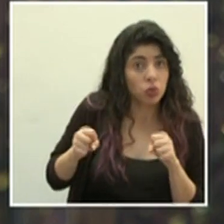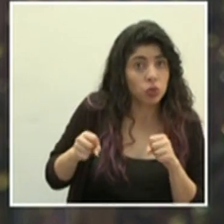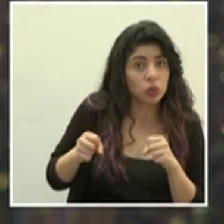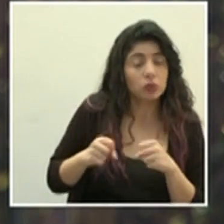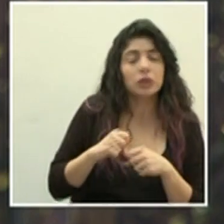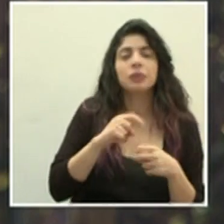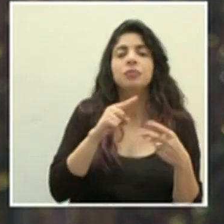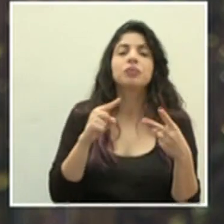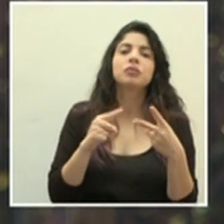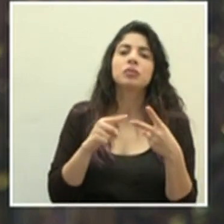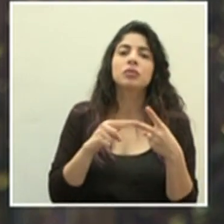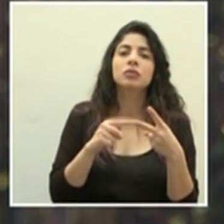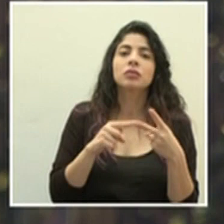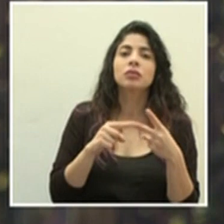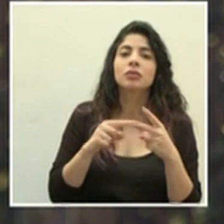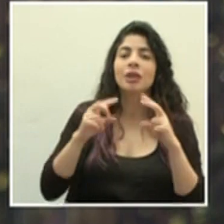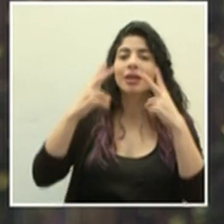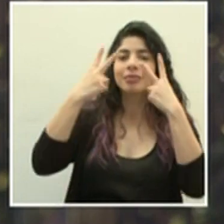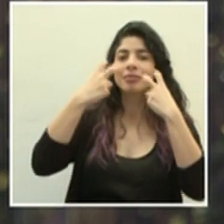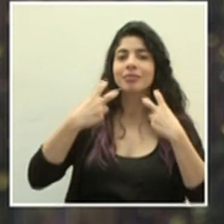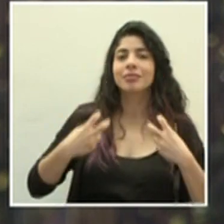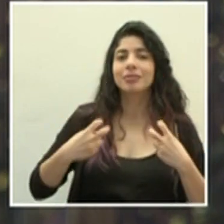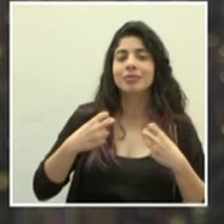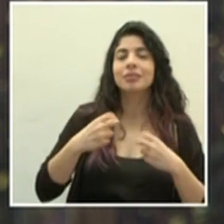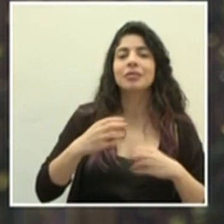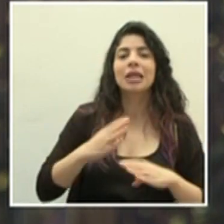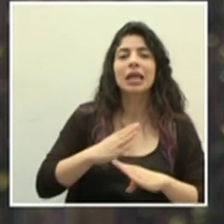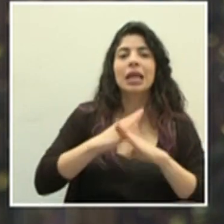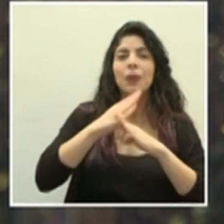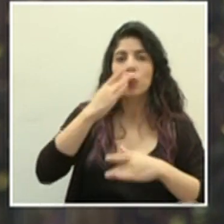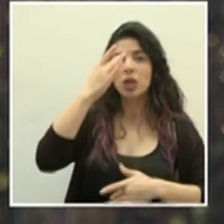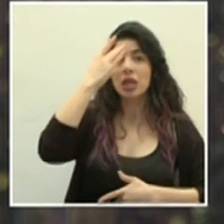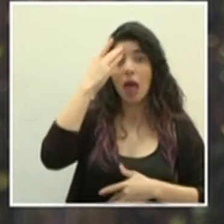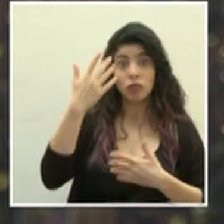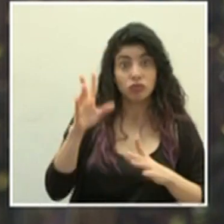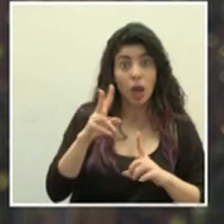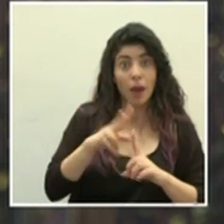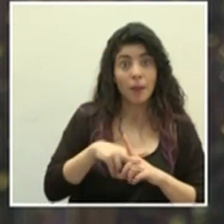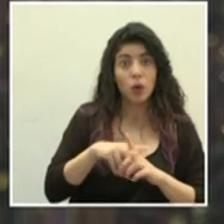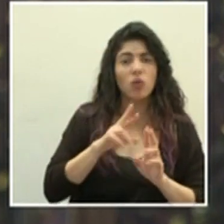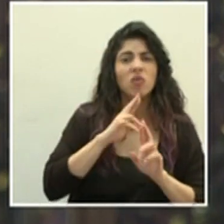está relacionada a las pruebas de inmunidad, si ya se empezaron a aplicar y cuál ha sido el resultado.